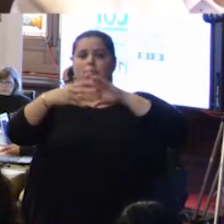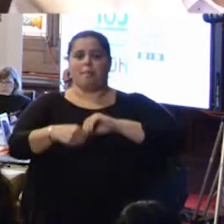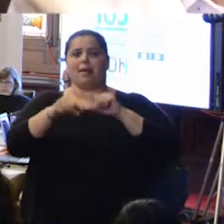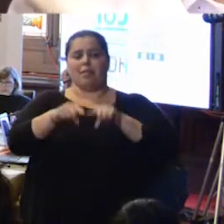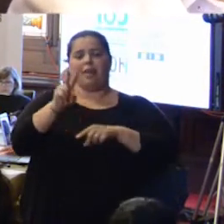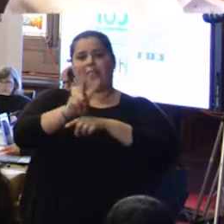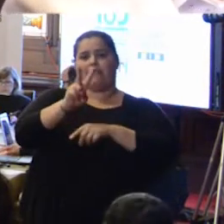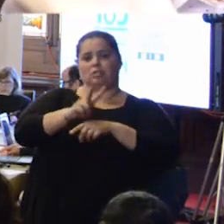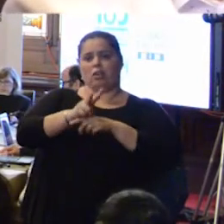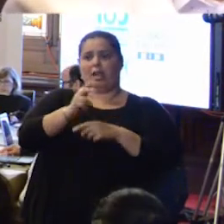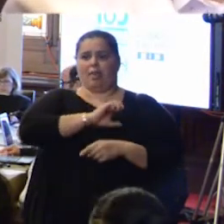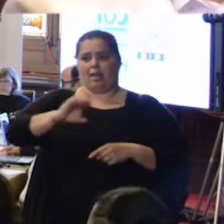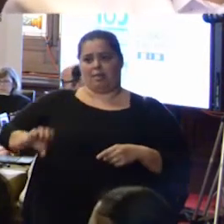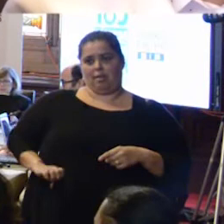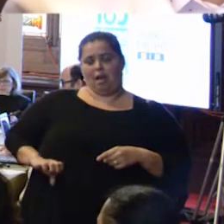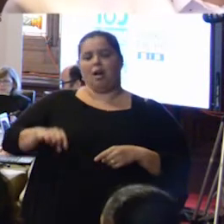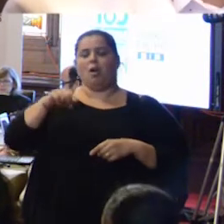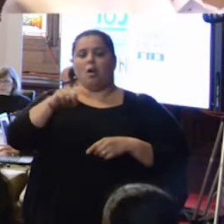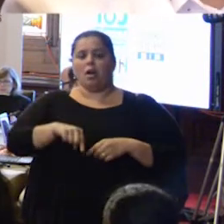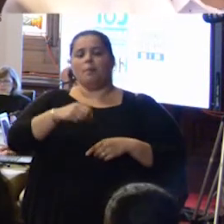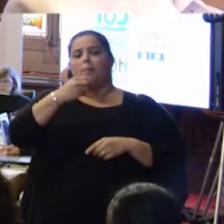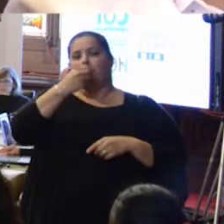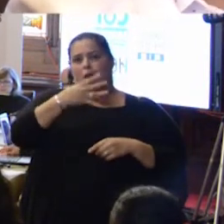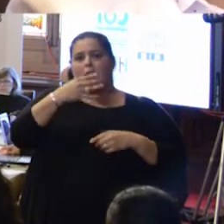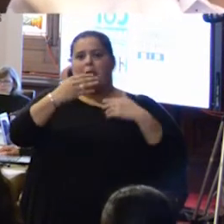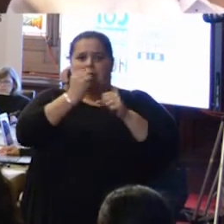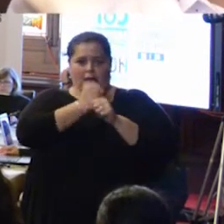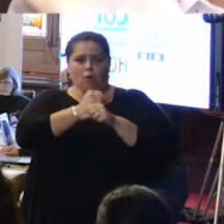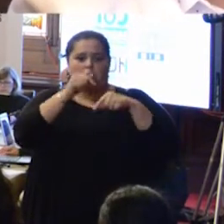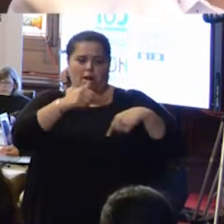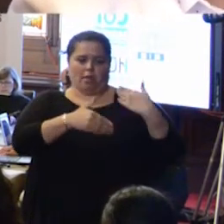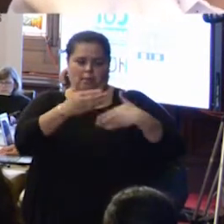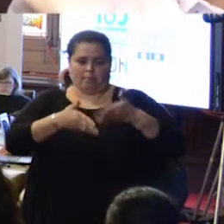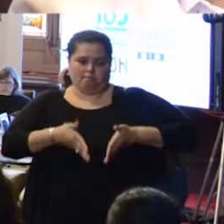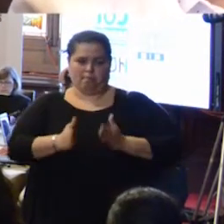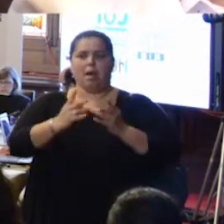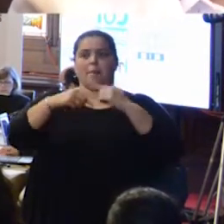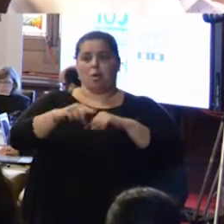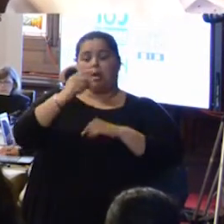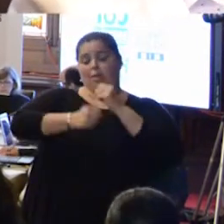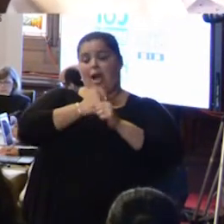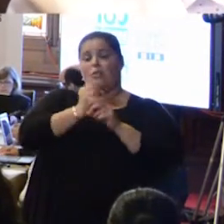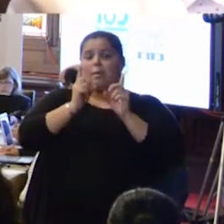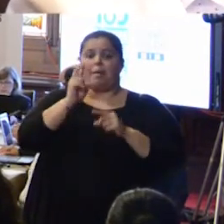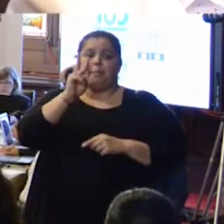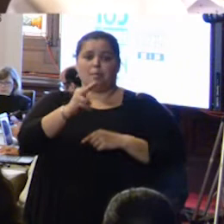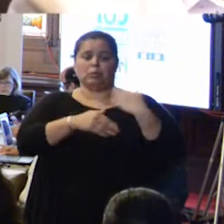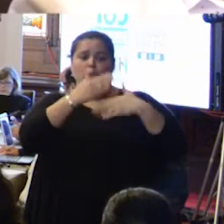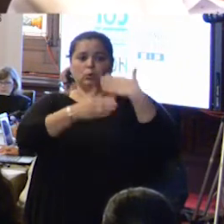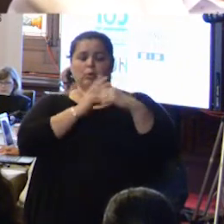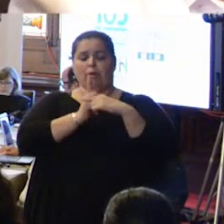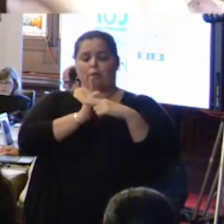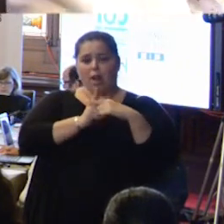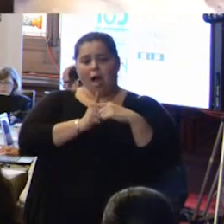hace una gran labor en ese camino. Pero es verdad también que en los últimos años ha habido una evolución favorable en la transformación del ordenamiento